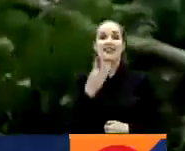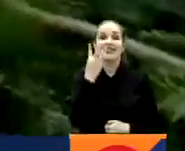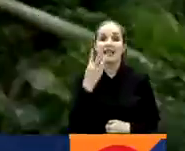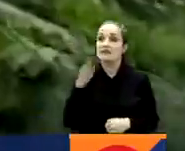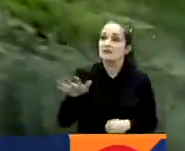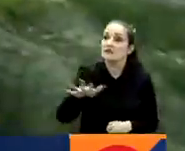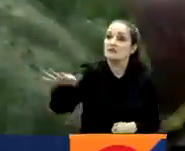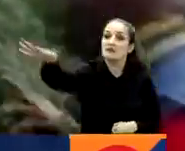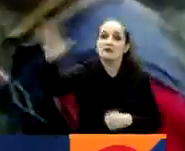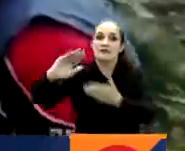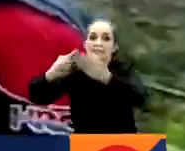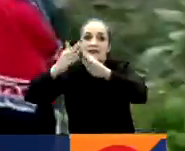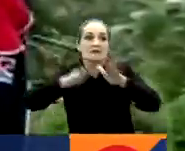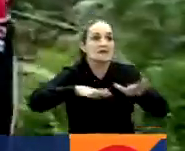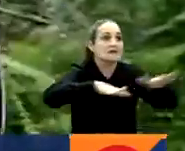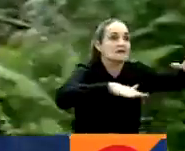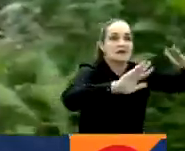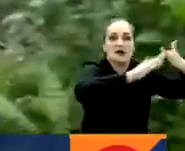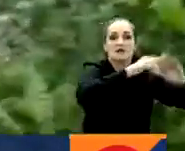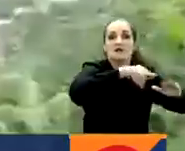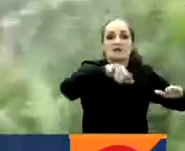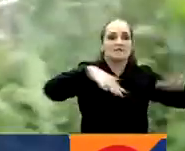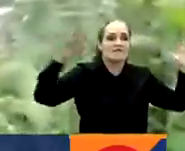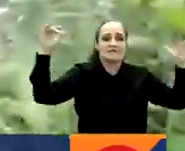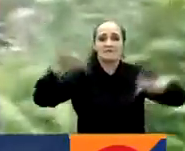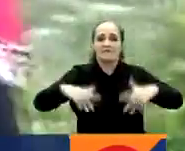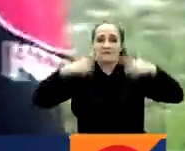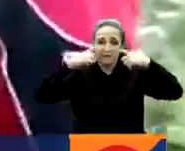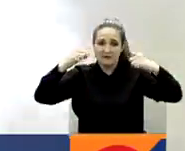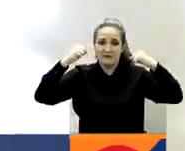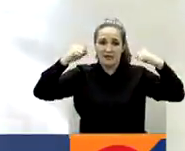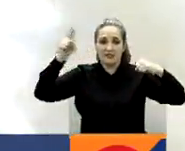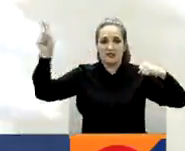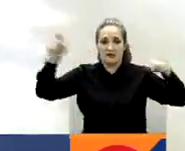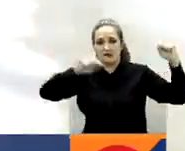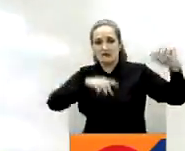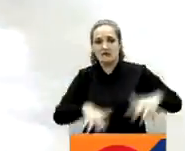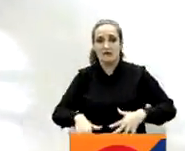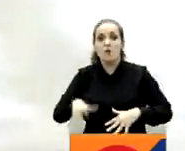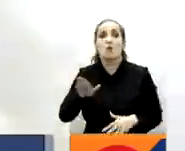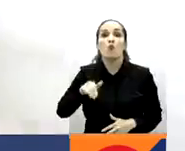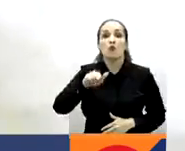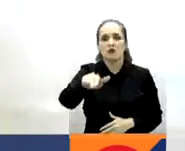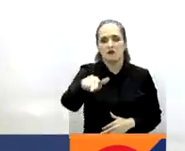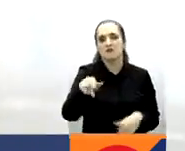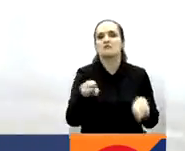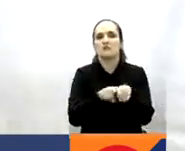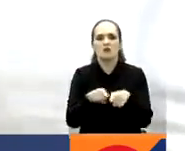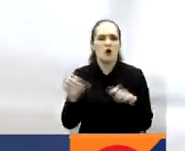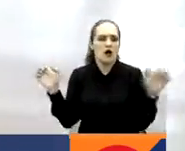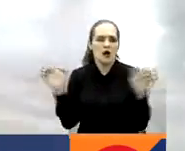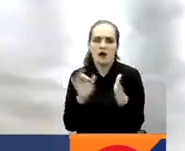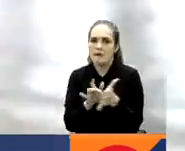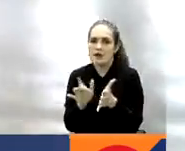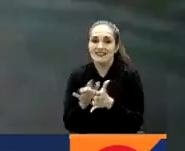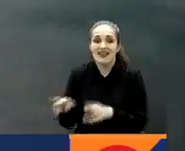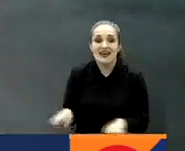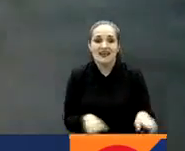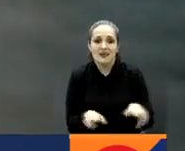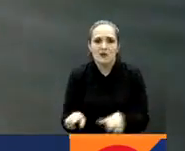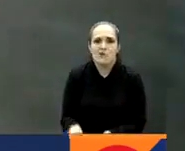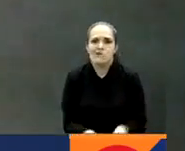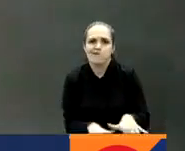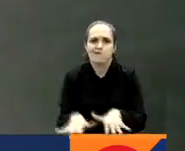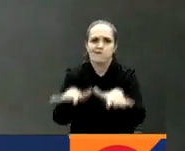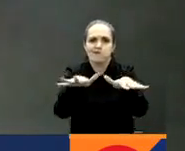este momento este el derrumbe más grande que tenemos en este momento en buenaventura continúa la emergencia por el desbordamiento del río en chica